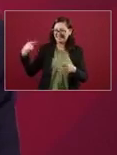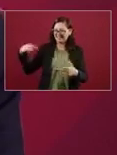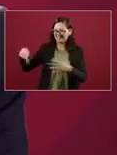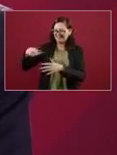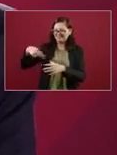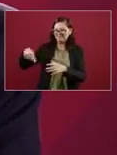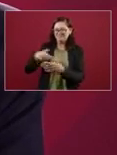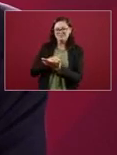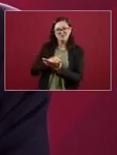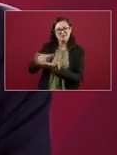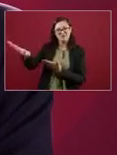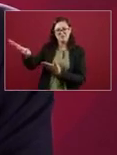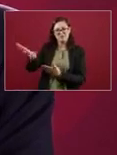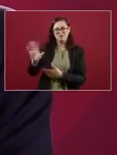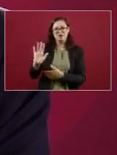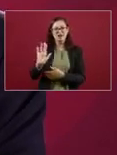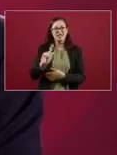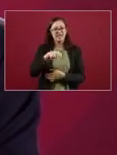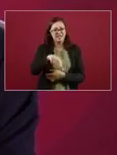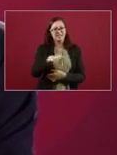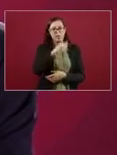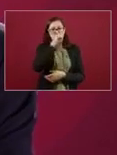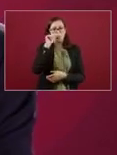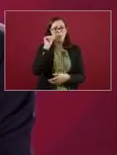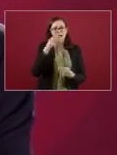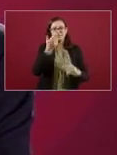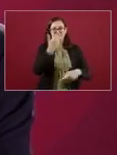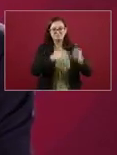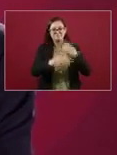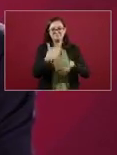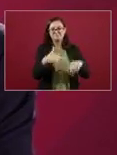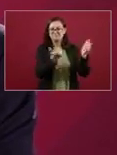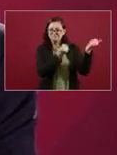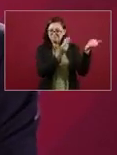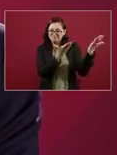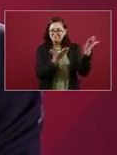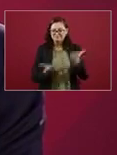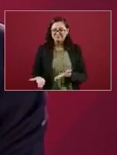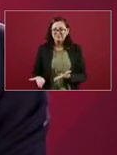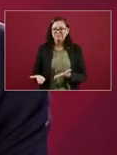y que fue recibido aquí en la ciudad pues